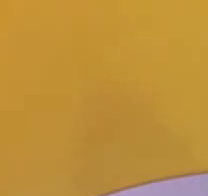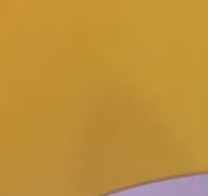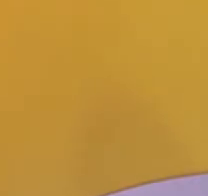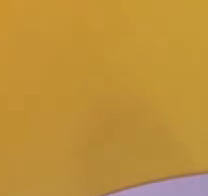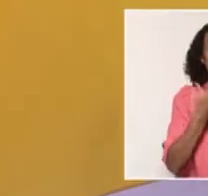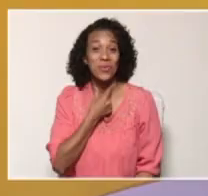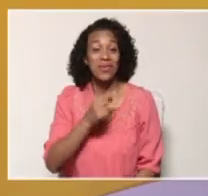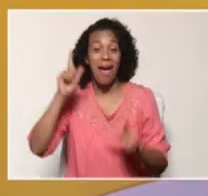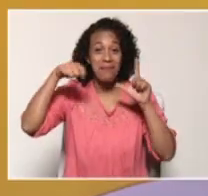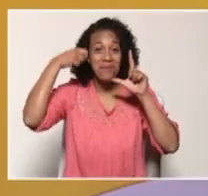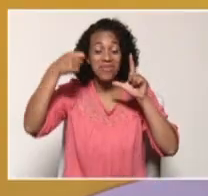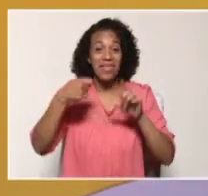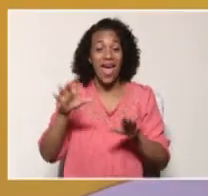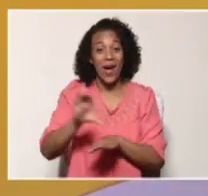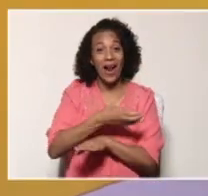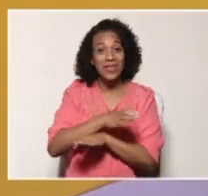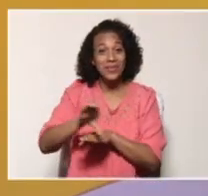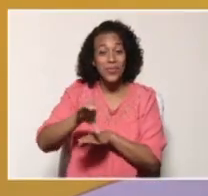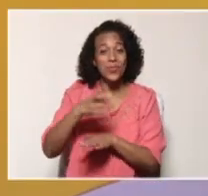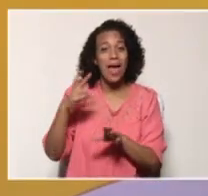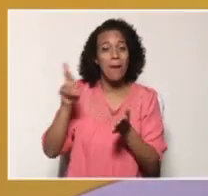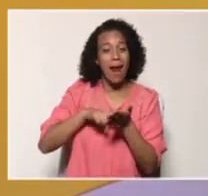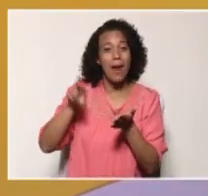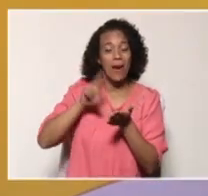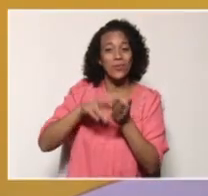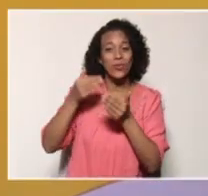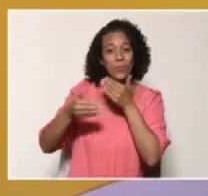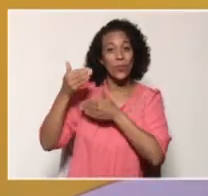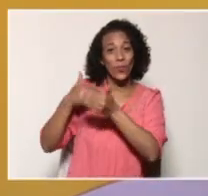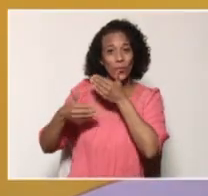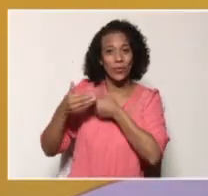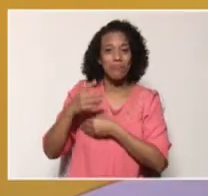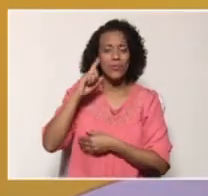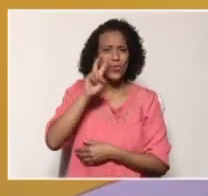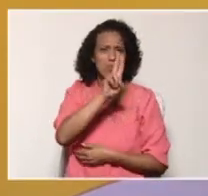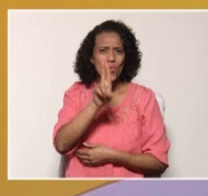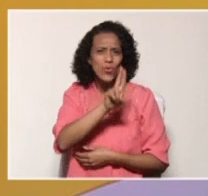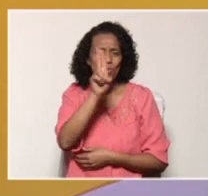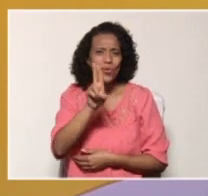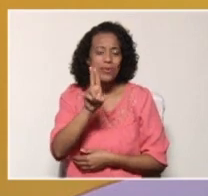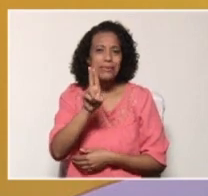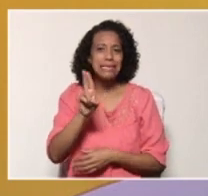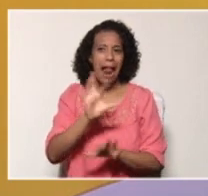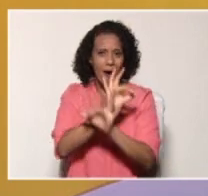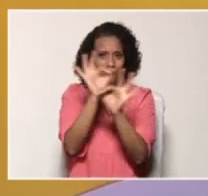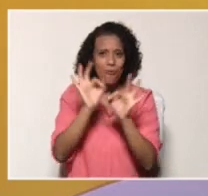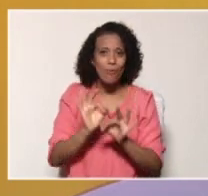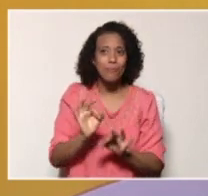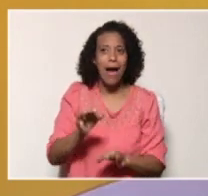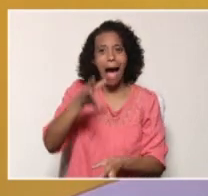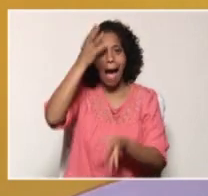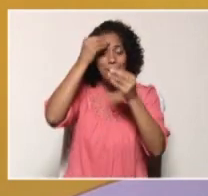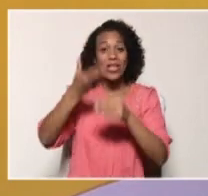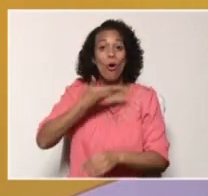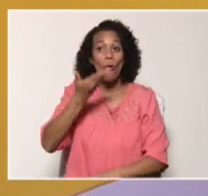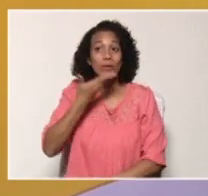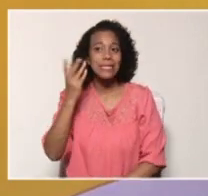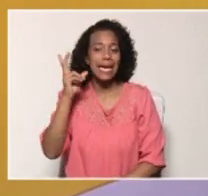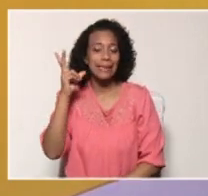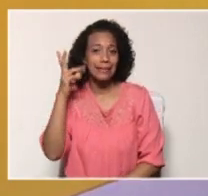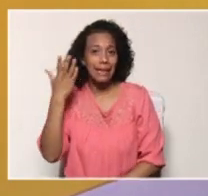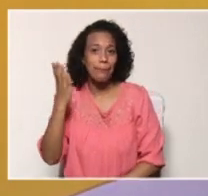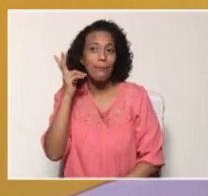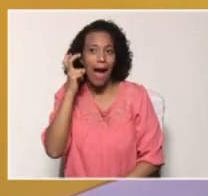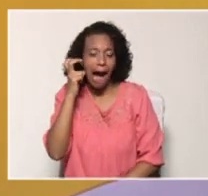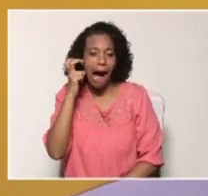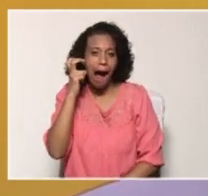Espero que les haya gustado ese video de la retahíla, en donde nuestros niños y niñas pueden usar ese recurso para aprenderse todas esas palabras a